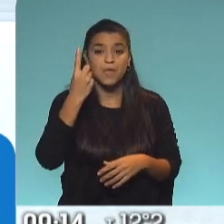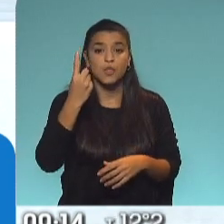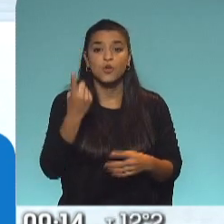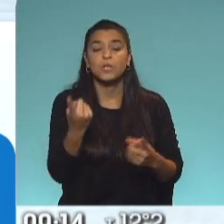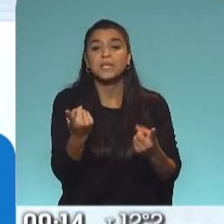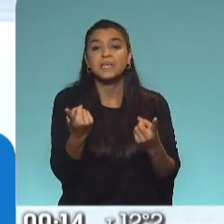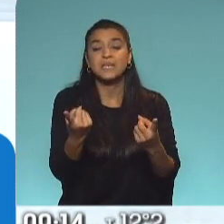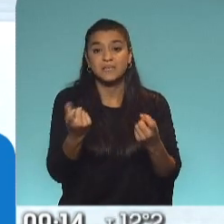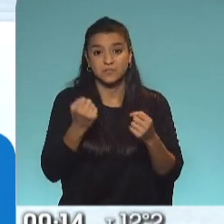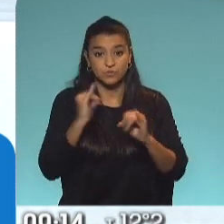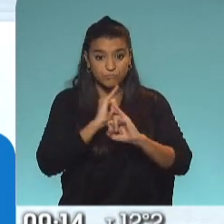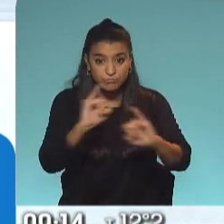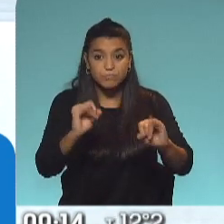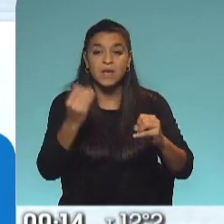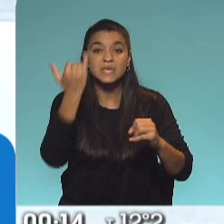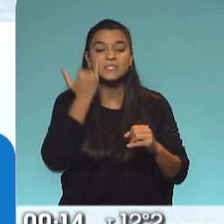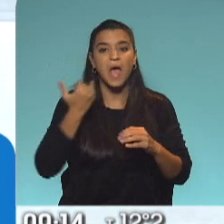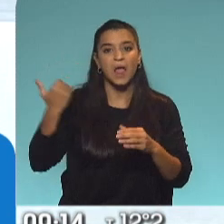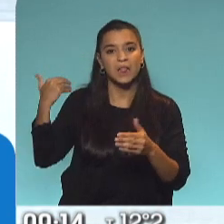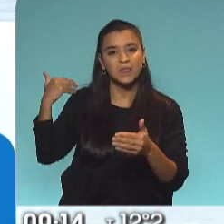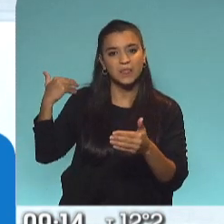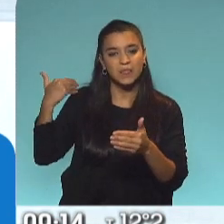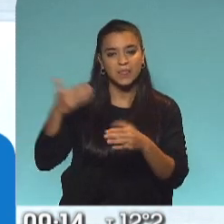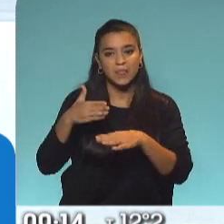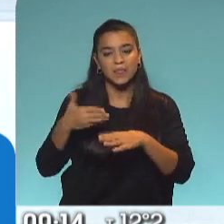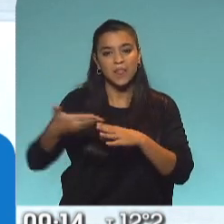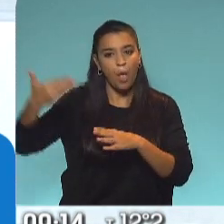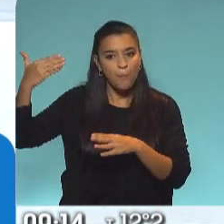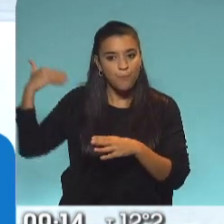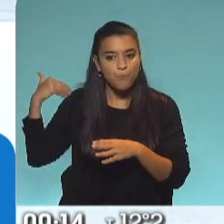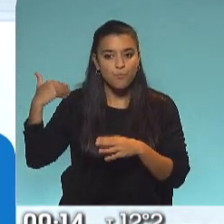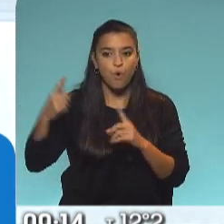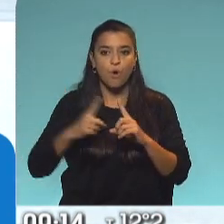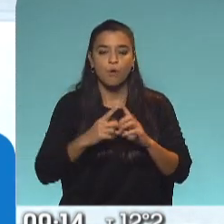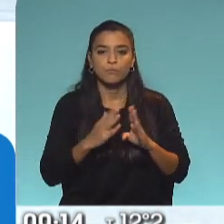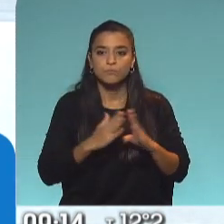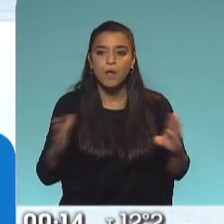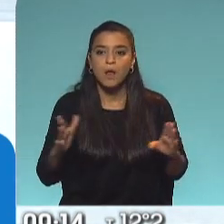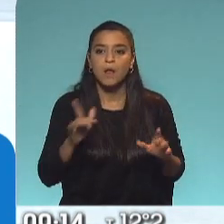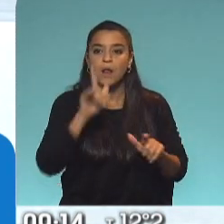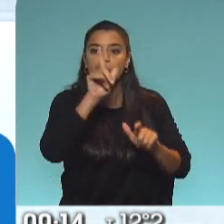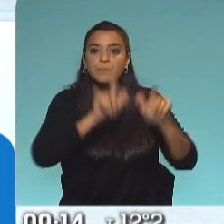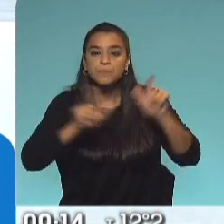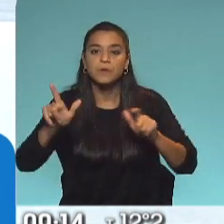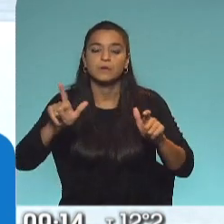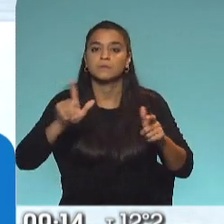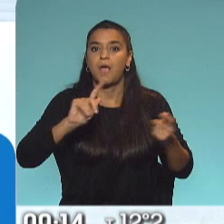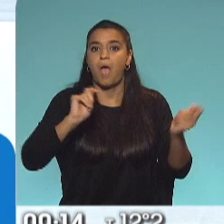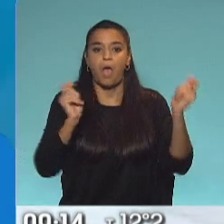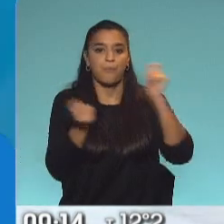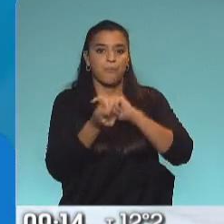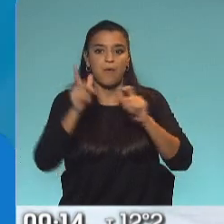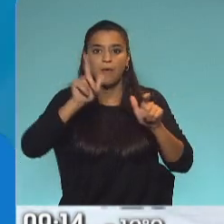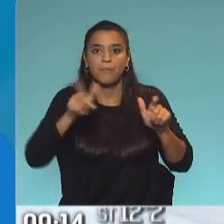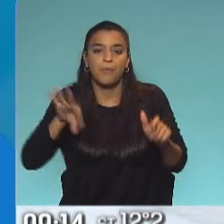necesario señalar es que ya llevamos un tiempo bastante prolongado para las vidas de transformación de nuestras vidas cotidianas